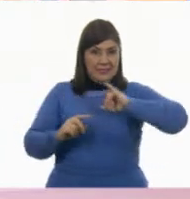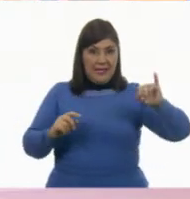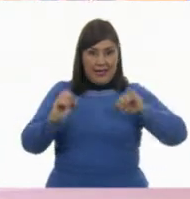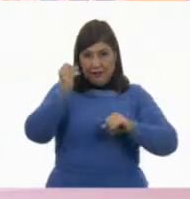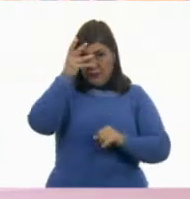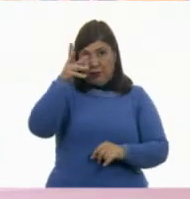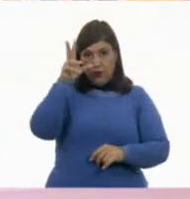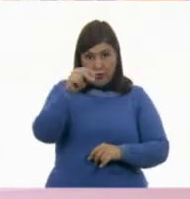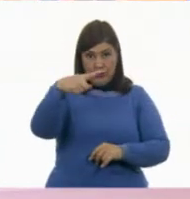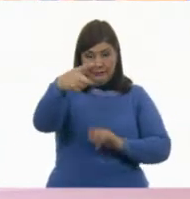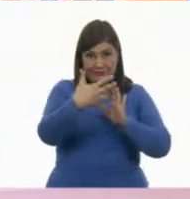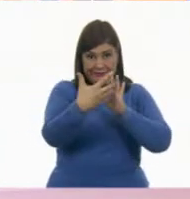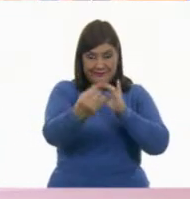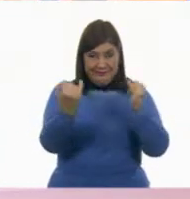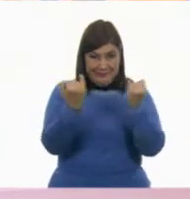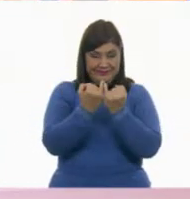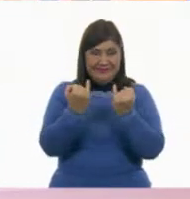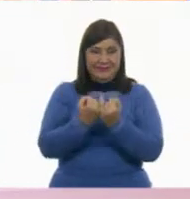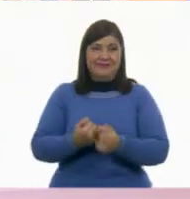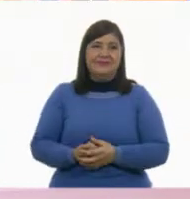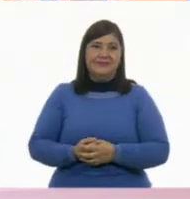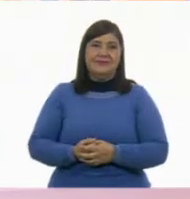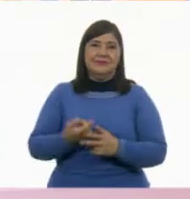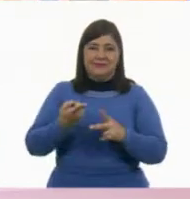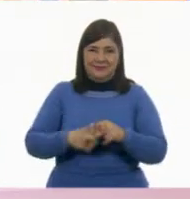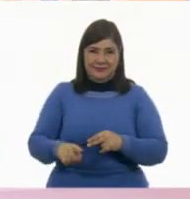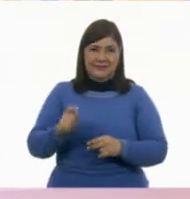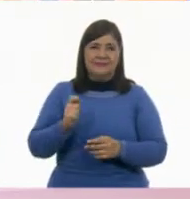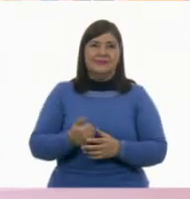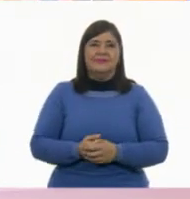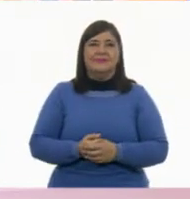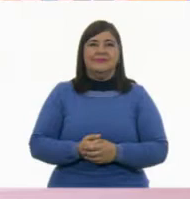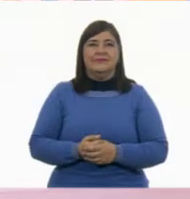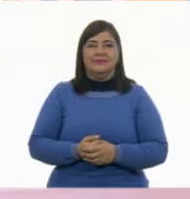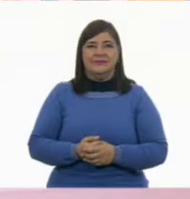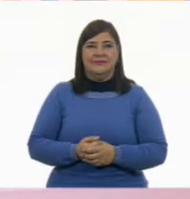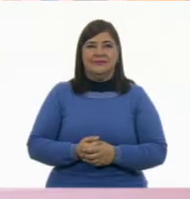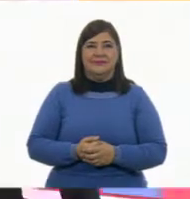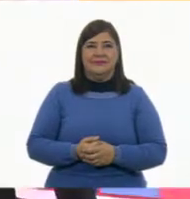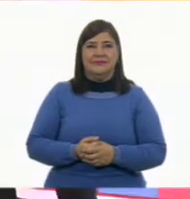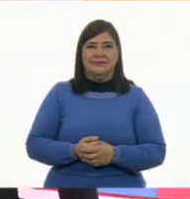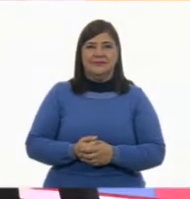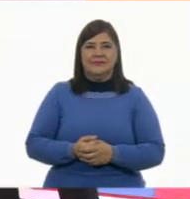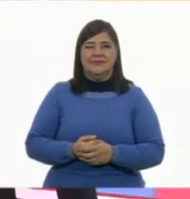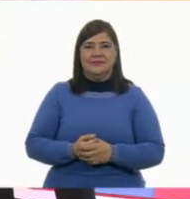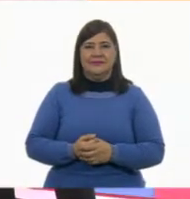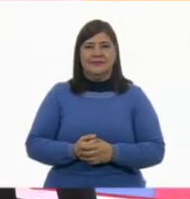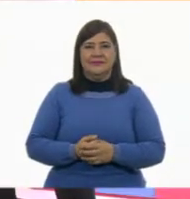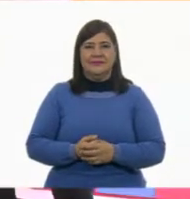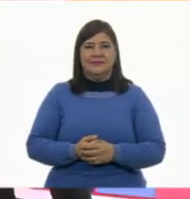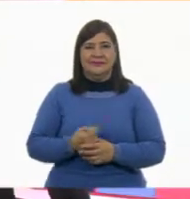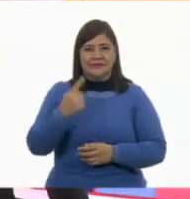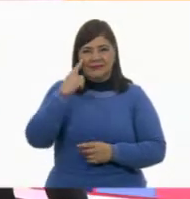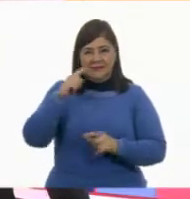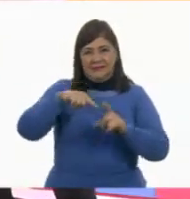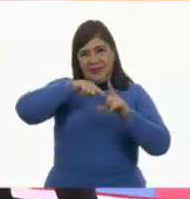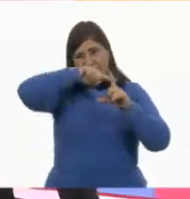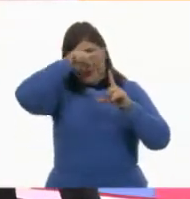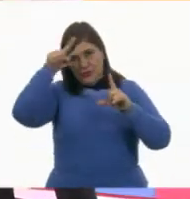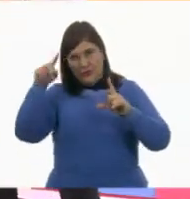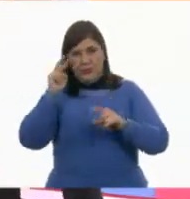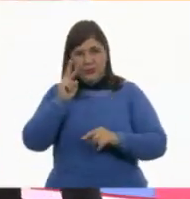Sí. Empezamos. Ok, entonces es medio círculo, no, es derecha. Derecha, medio